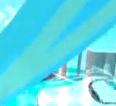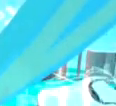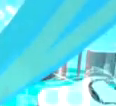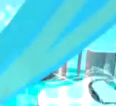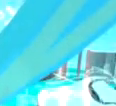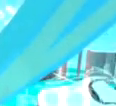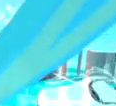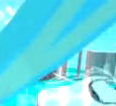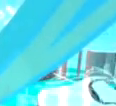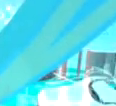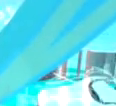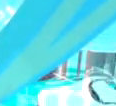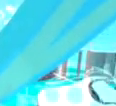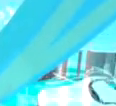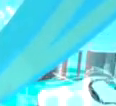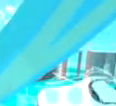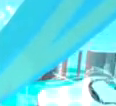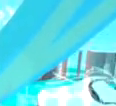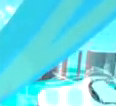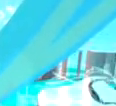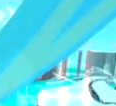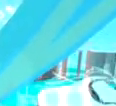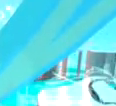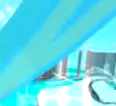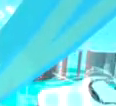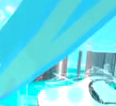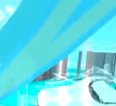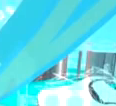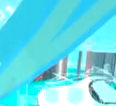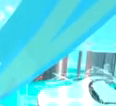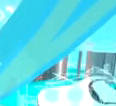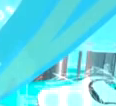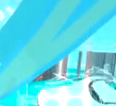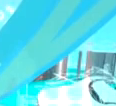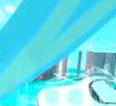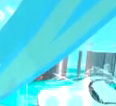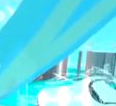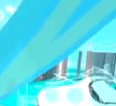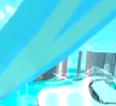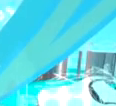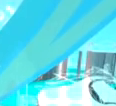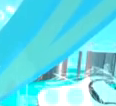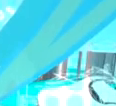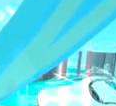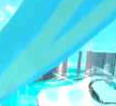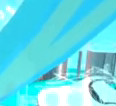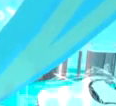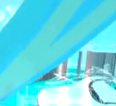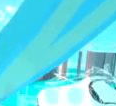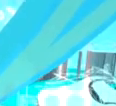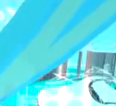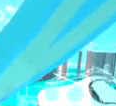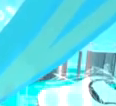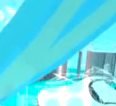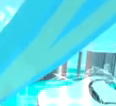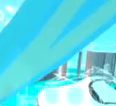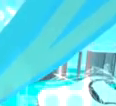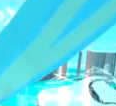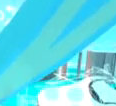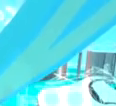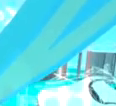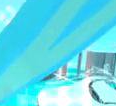Ahí lo tenemos en pantalla. La compra estará en 577 colones con 82 céntimos, mientras que la venta en 585 colones con 11